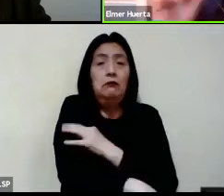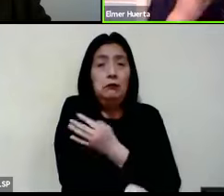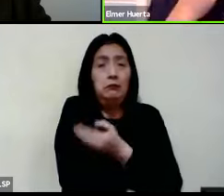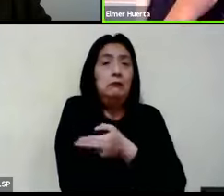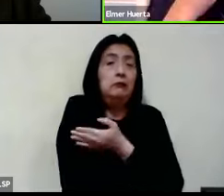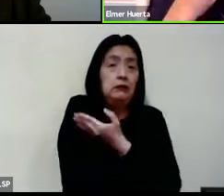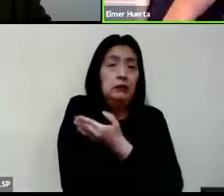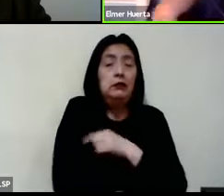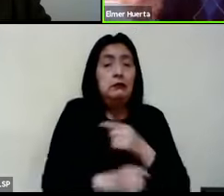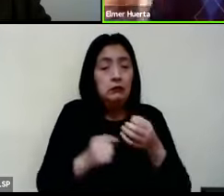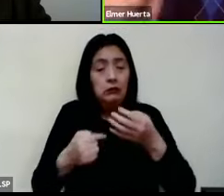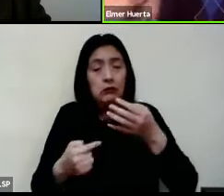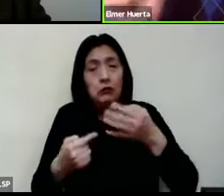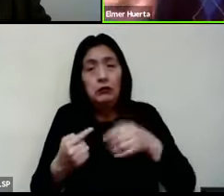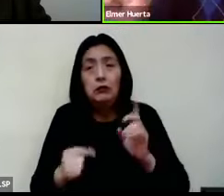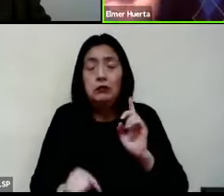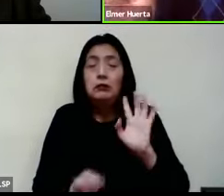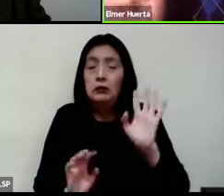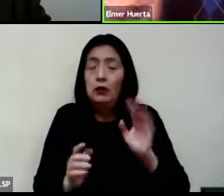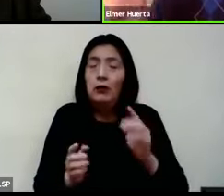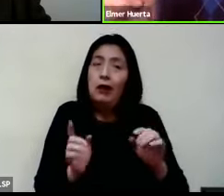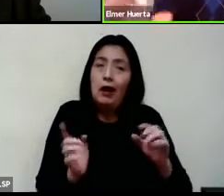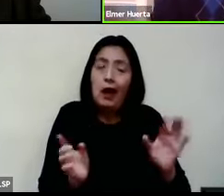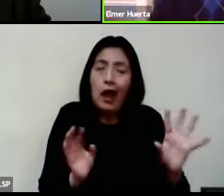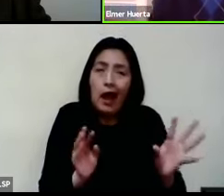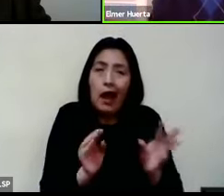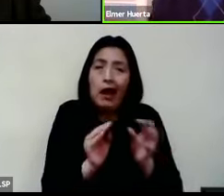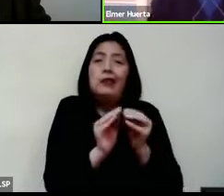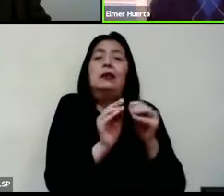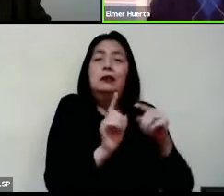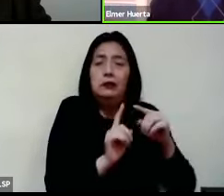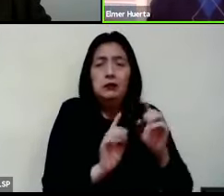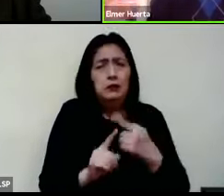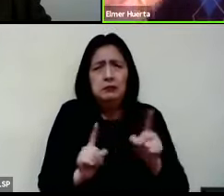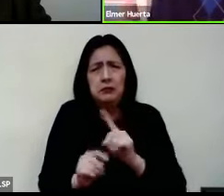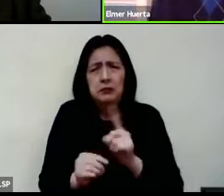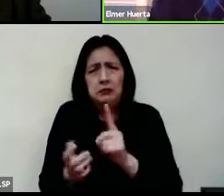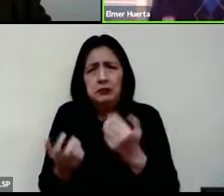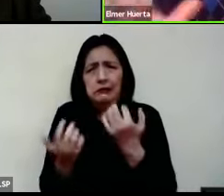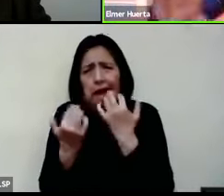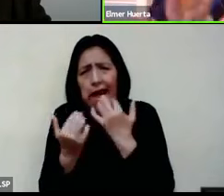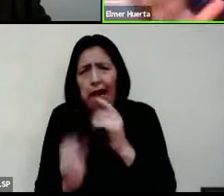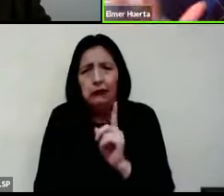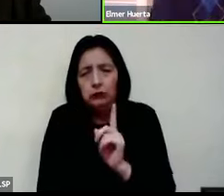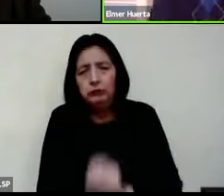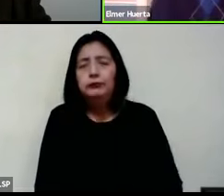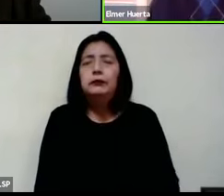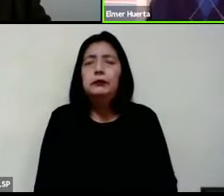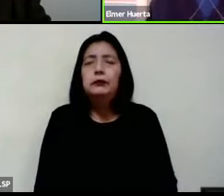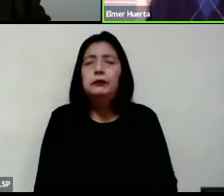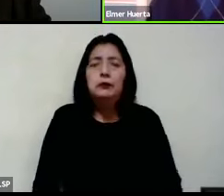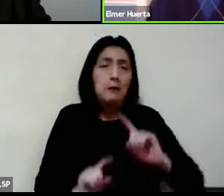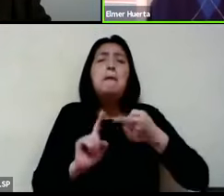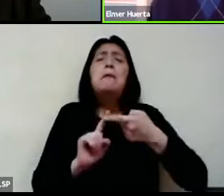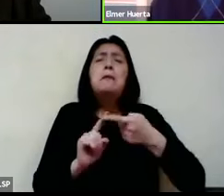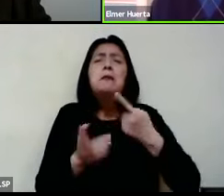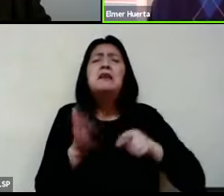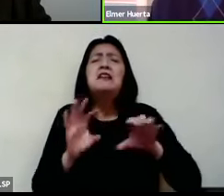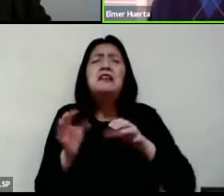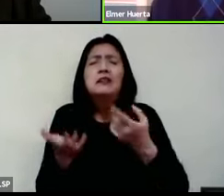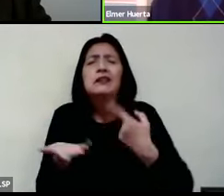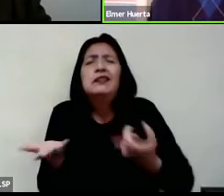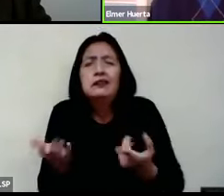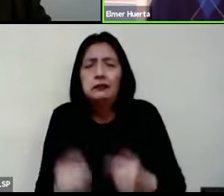sufren, esos ojo extra, ojito extra, pero tampoco sin pánico. Muy bien. Lo primero que se hace con esta persona, ¿qué